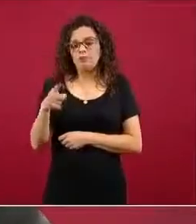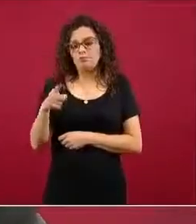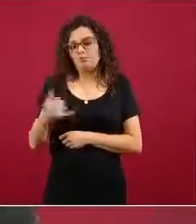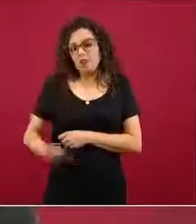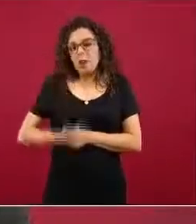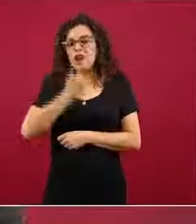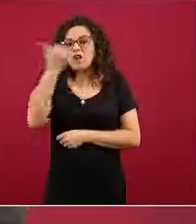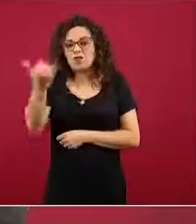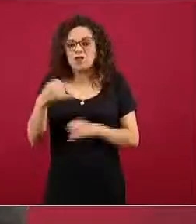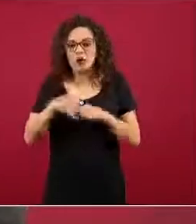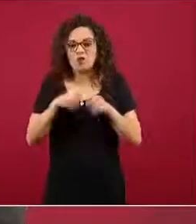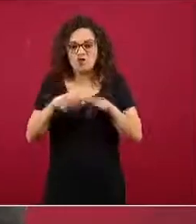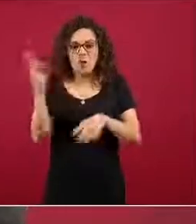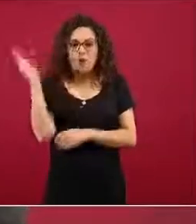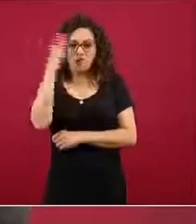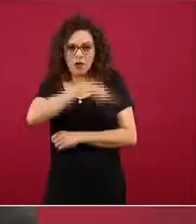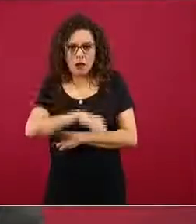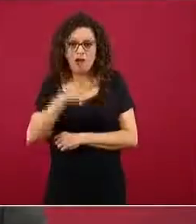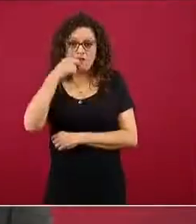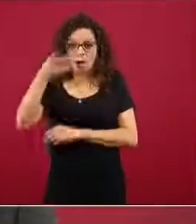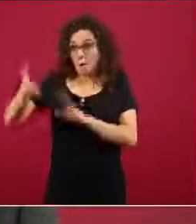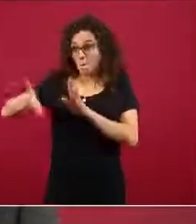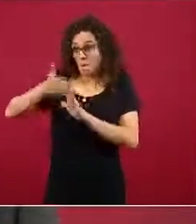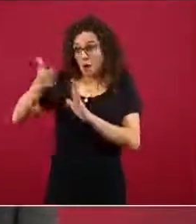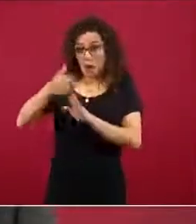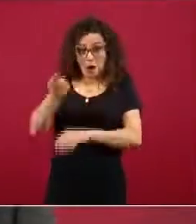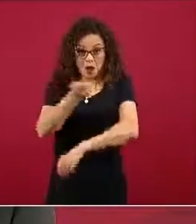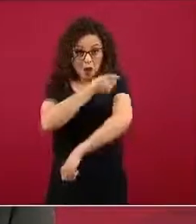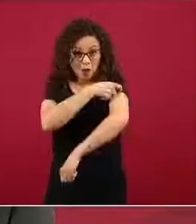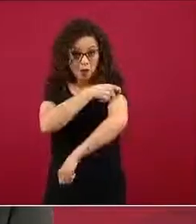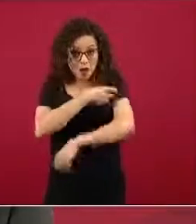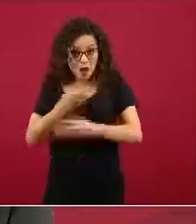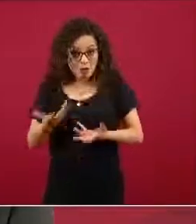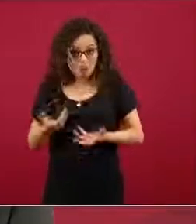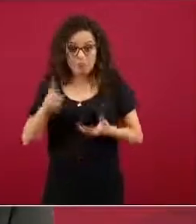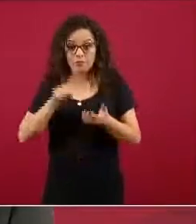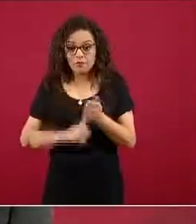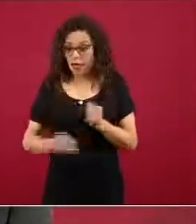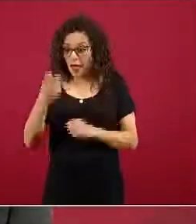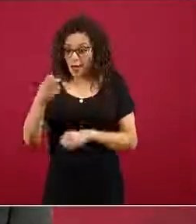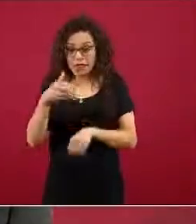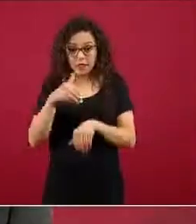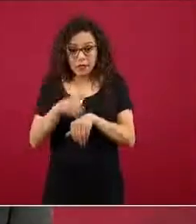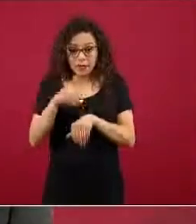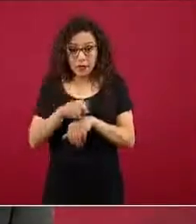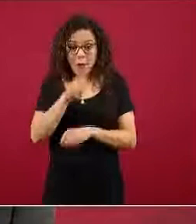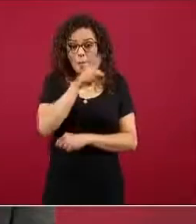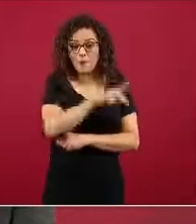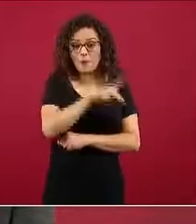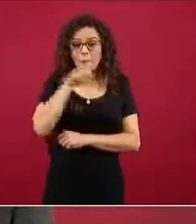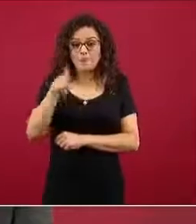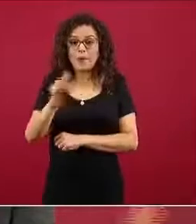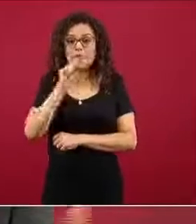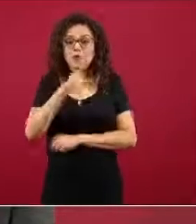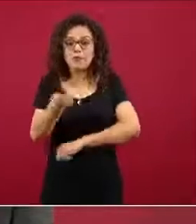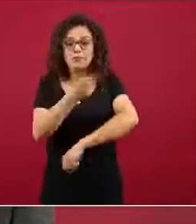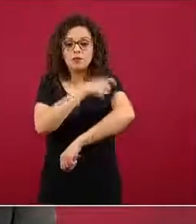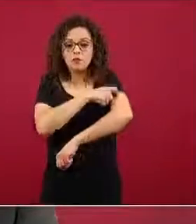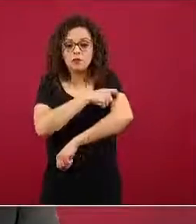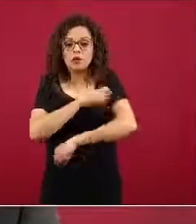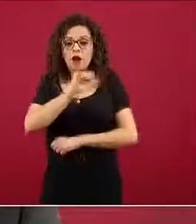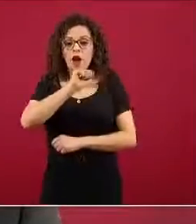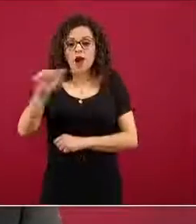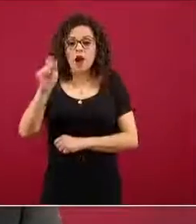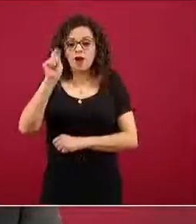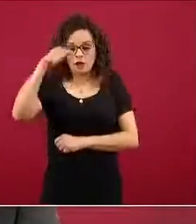de que solo son pocas vacunas, es el número de vacunas idéntico al de la